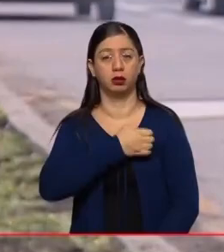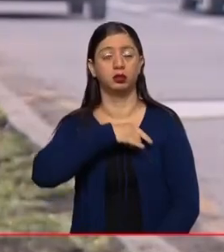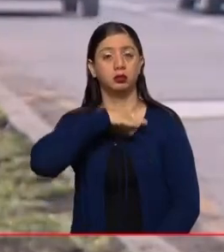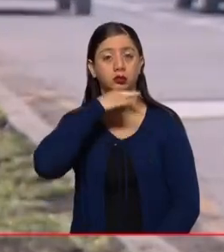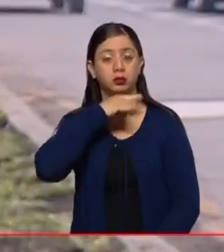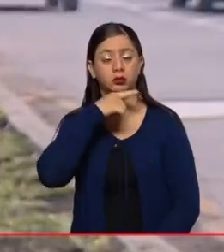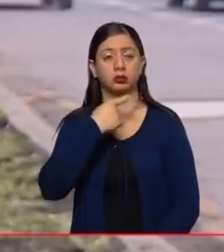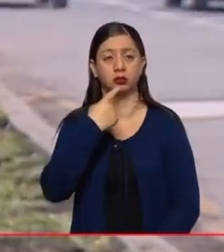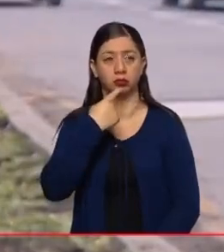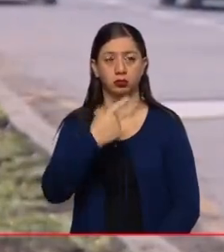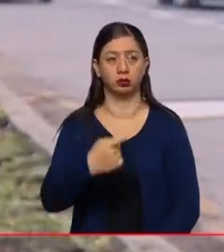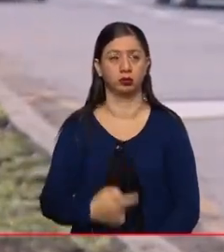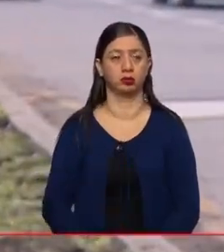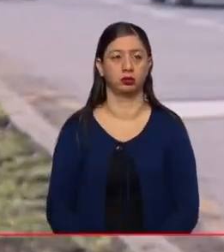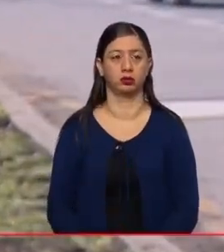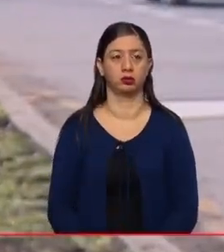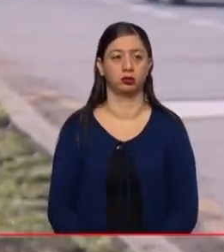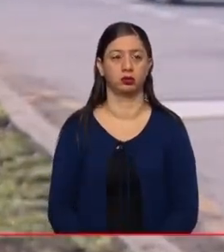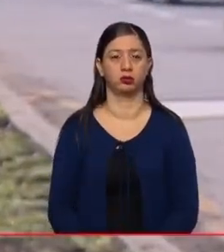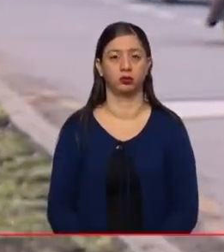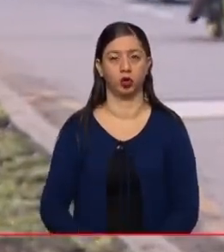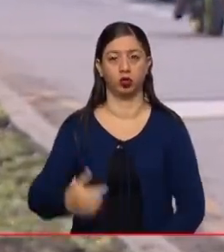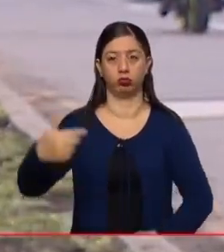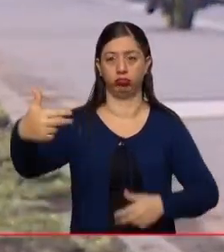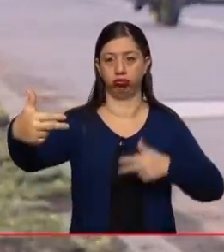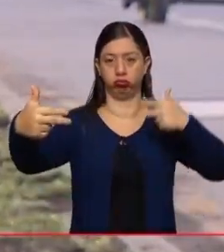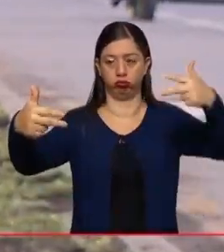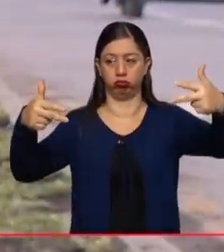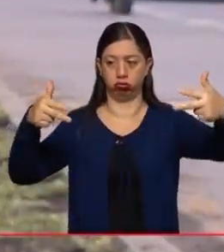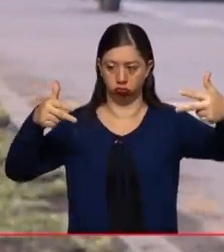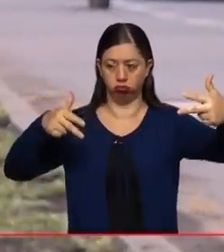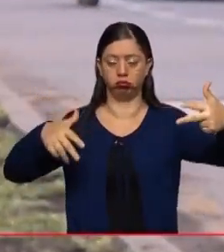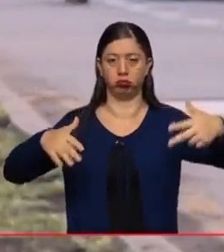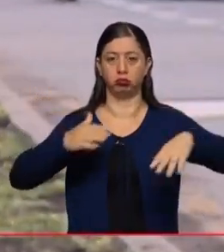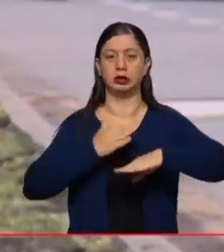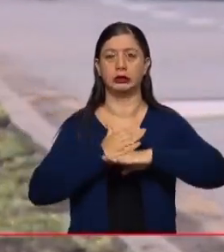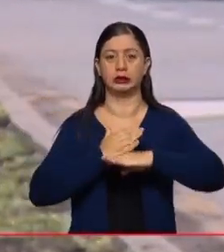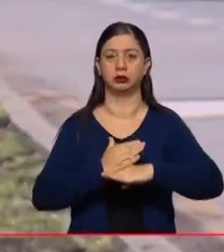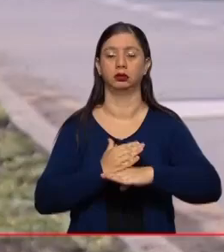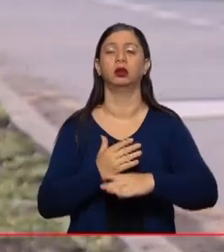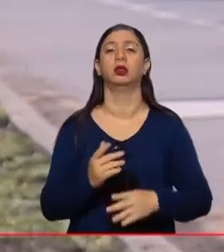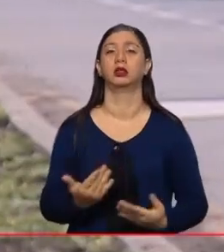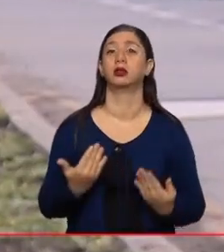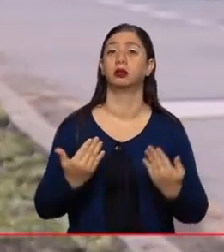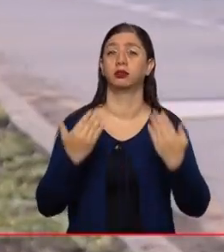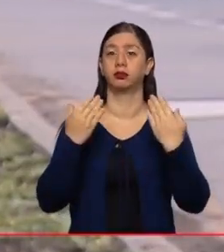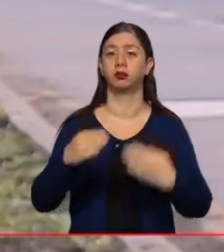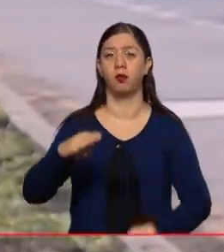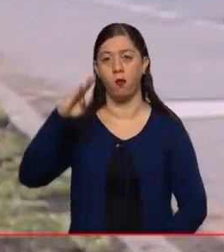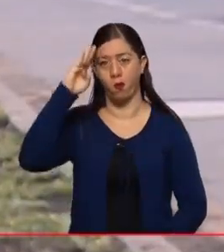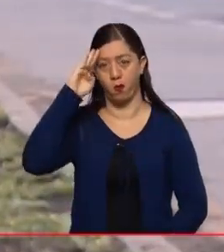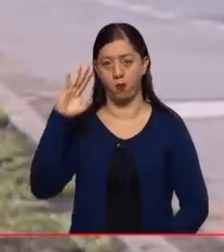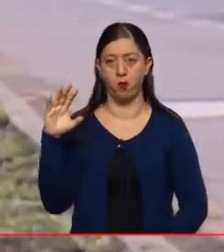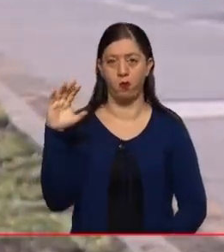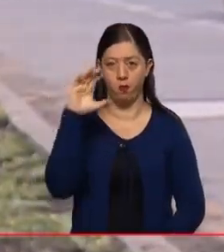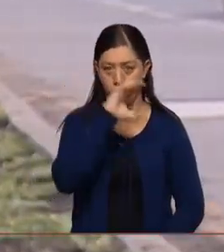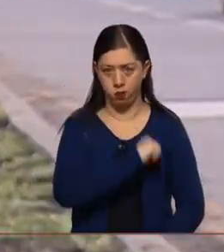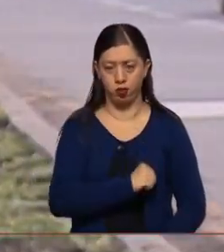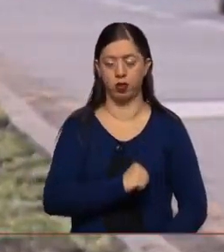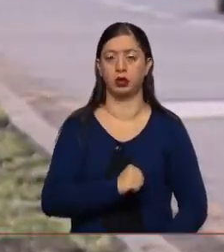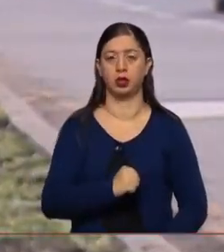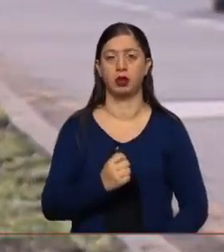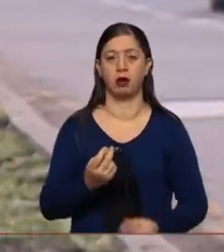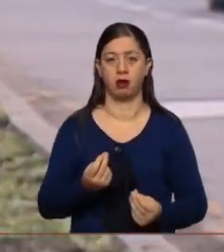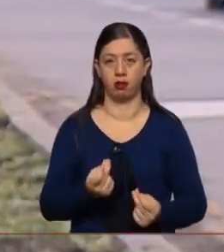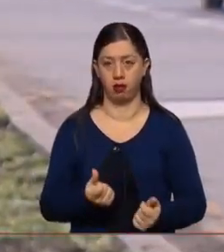destaca el uso de las cámaras de seguridad del sector que permitieron que las autoridades pudieran